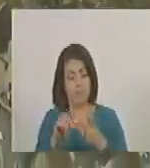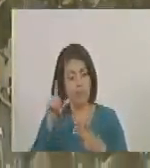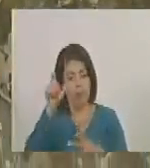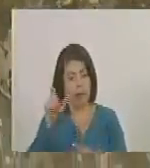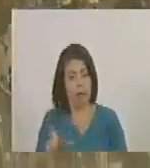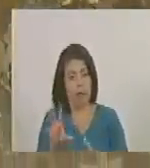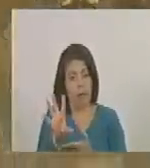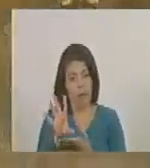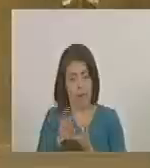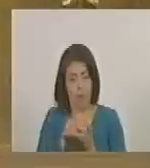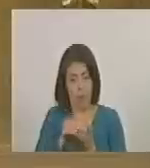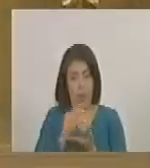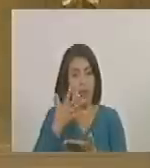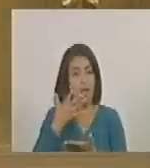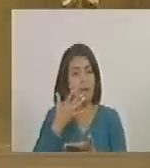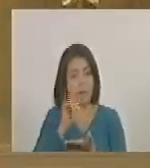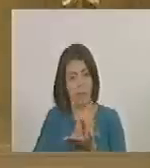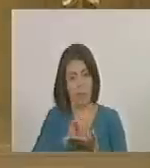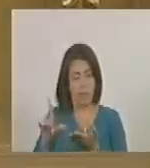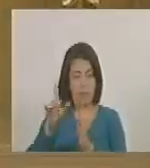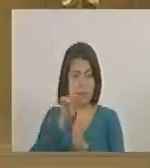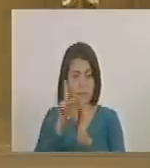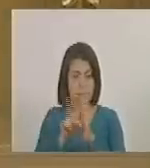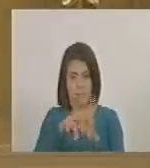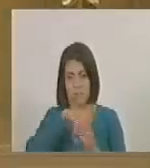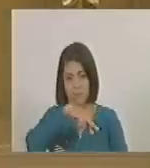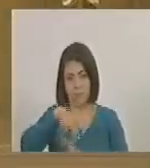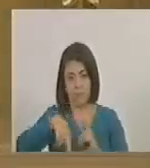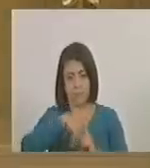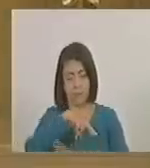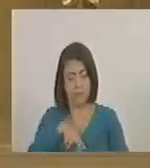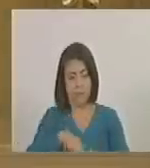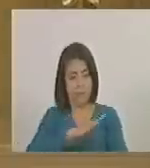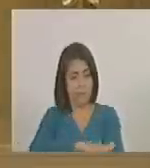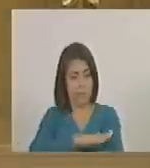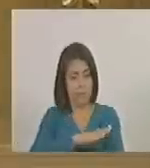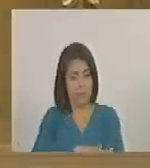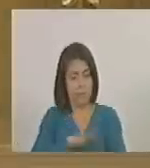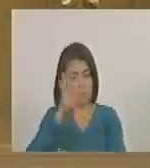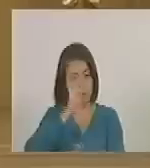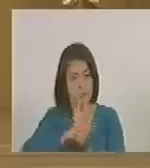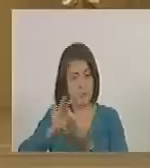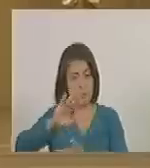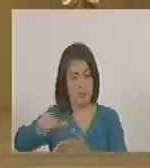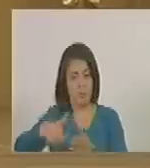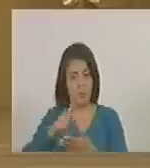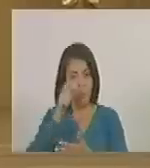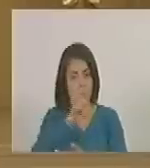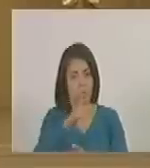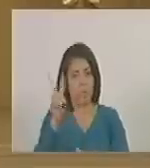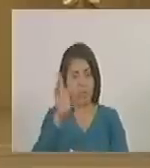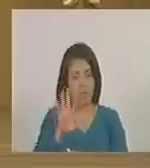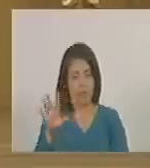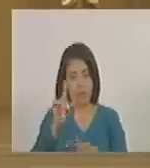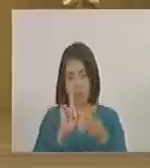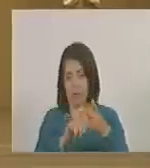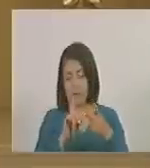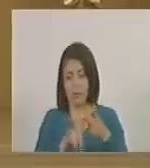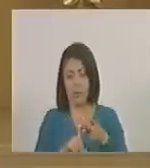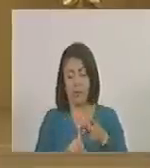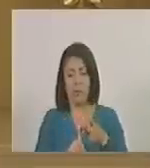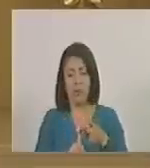un ejemplo de lealtad a los principios revolucionarios éticos y de fidelidad a todo el pueblo venezolano.